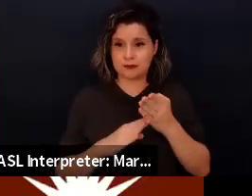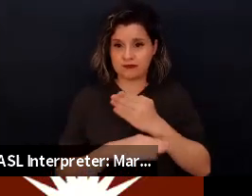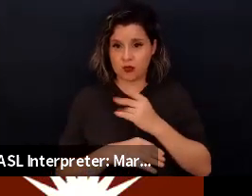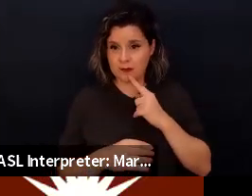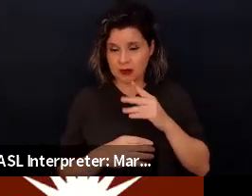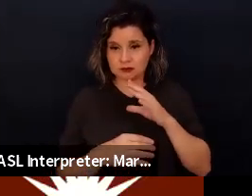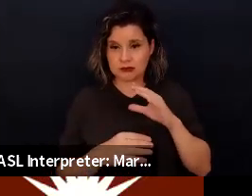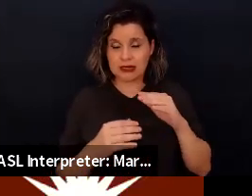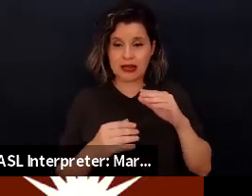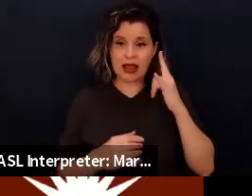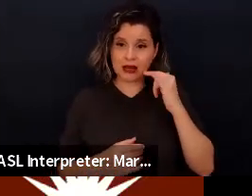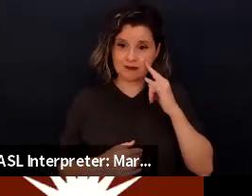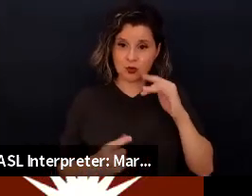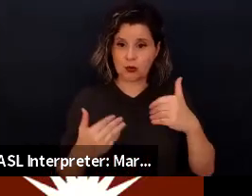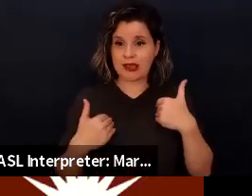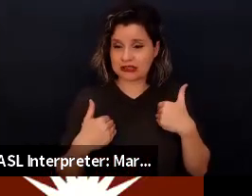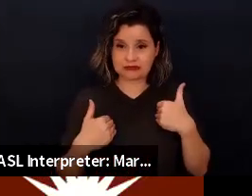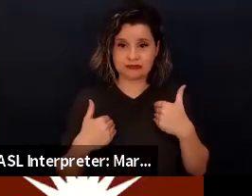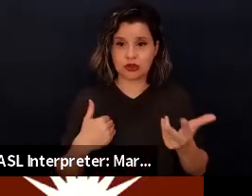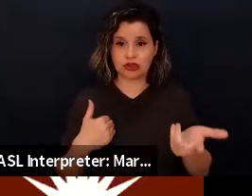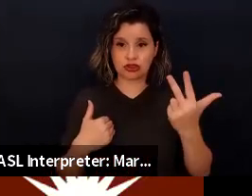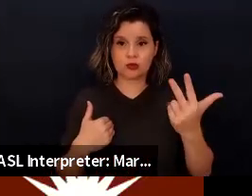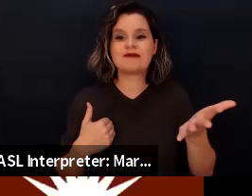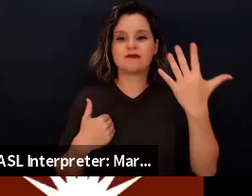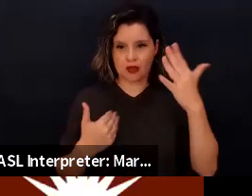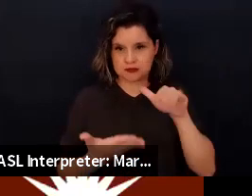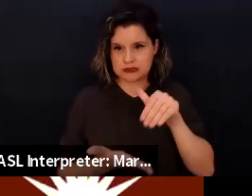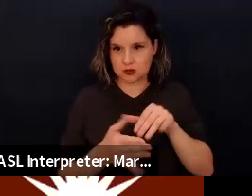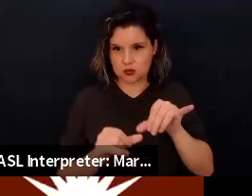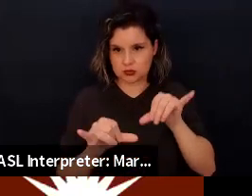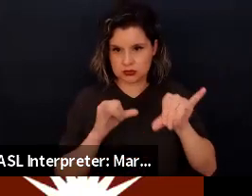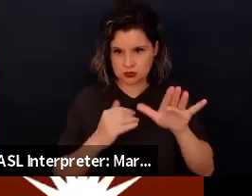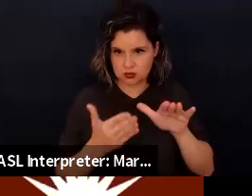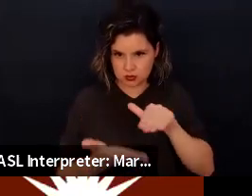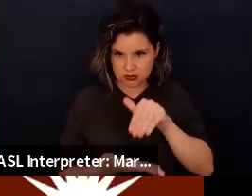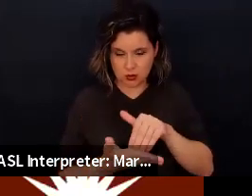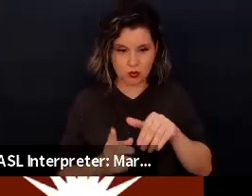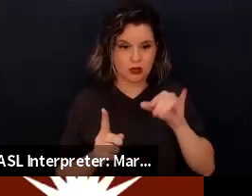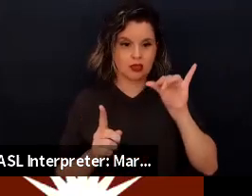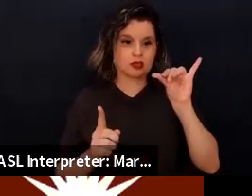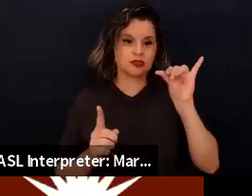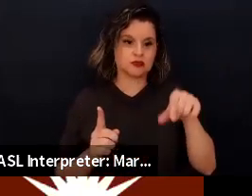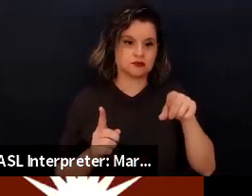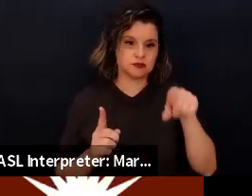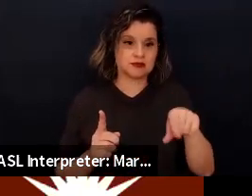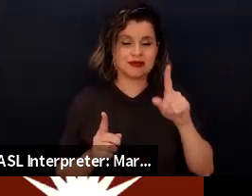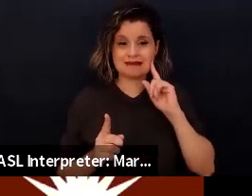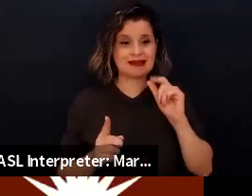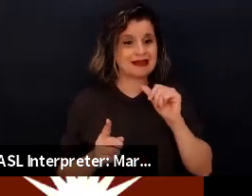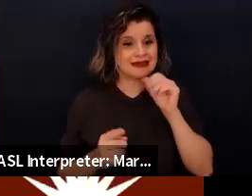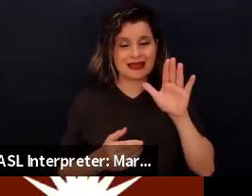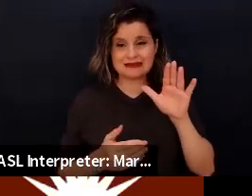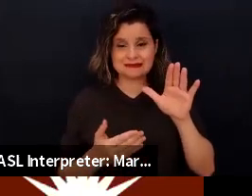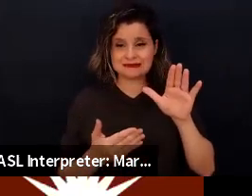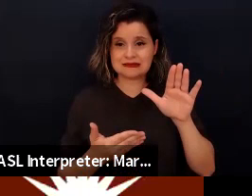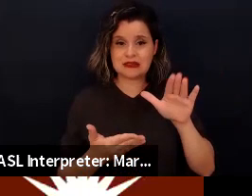compañera, en California pues tenemos 5 centros de detención. Que está también, y este no es un centro de detención,